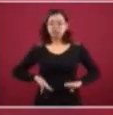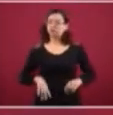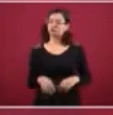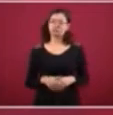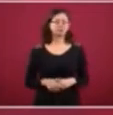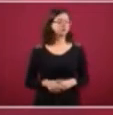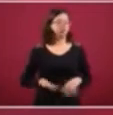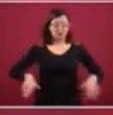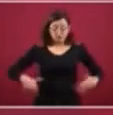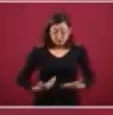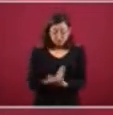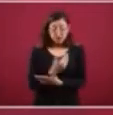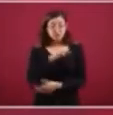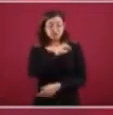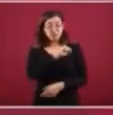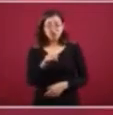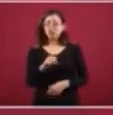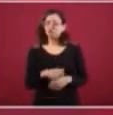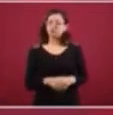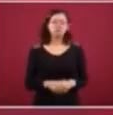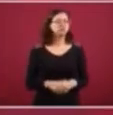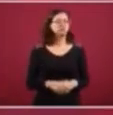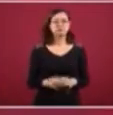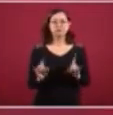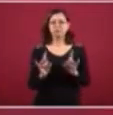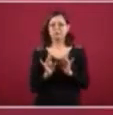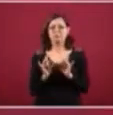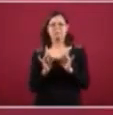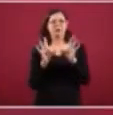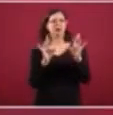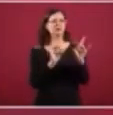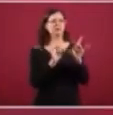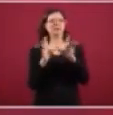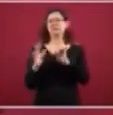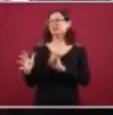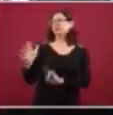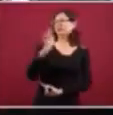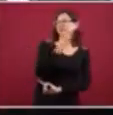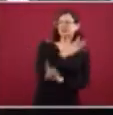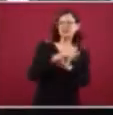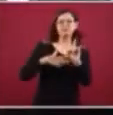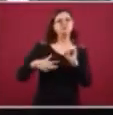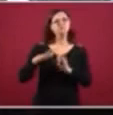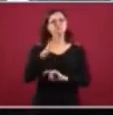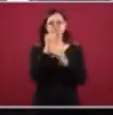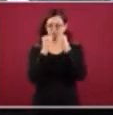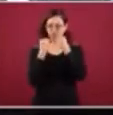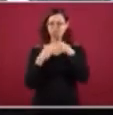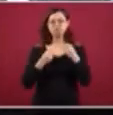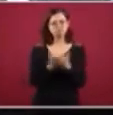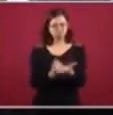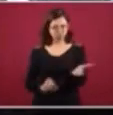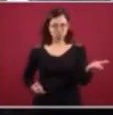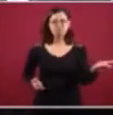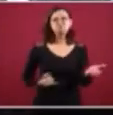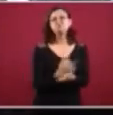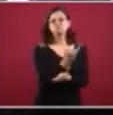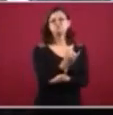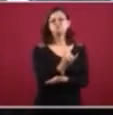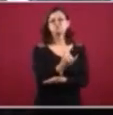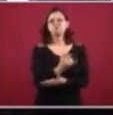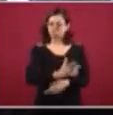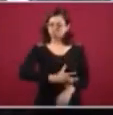No nacimos malos. Son las circunstancias las que llevan a muchos a tomar el